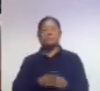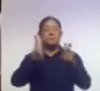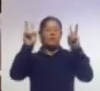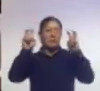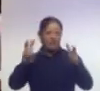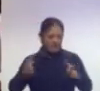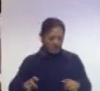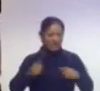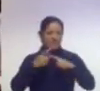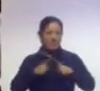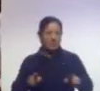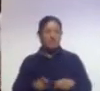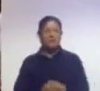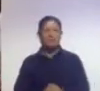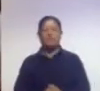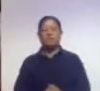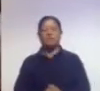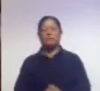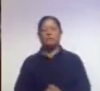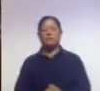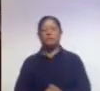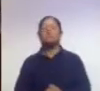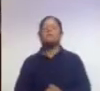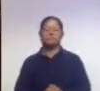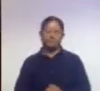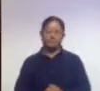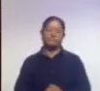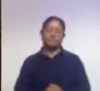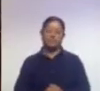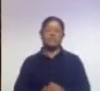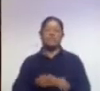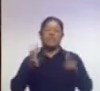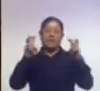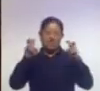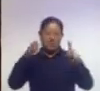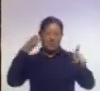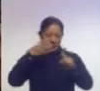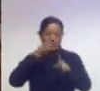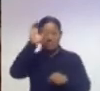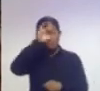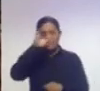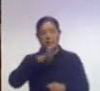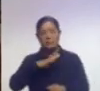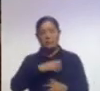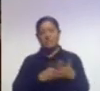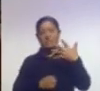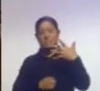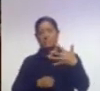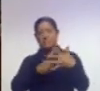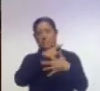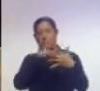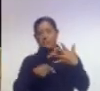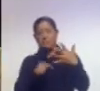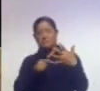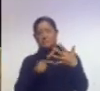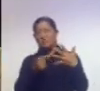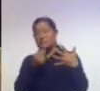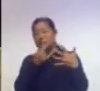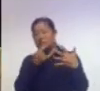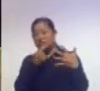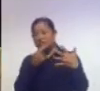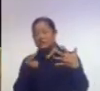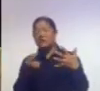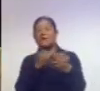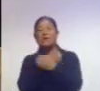tecnología. Pues obviamente en el área de la ciencia, nosotros tenemos 5 categorías, que son desde la más pequeña, que es la pandilla